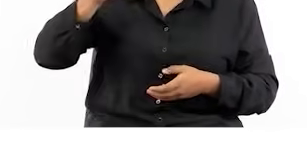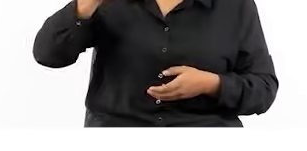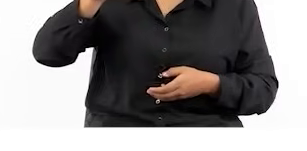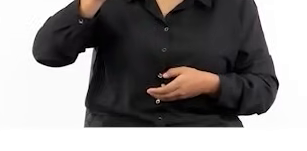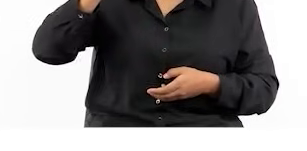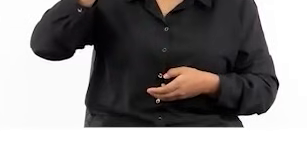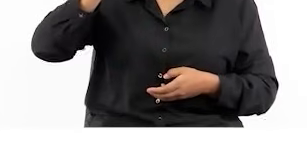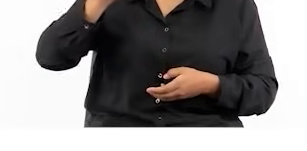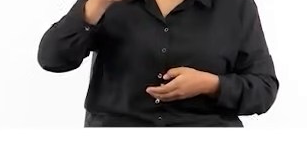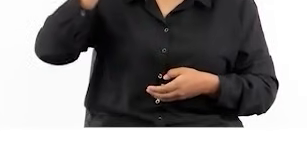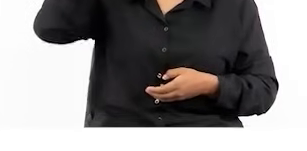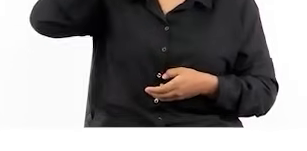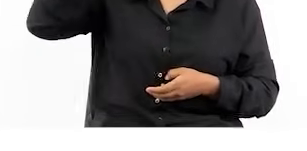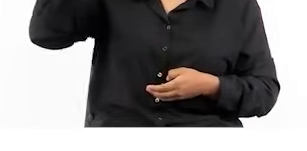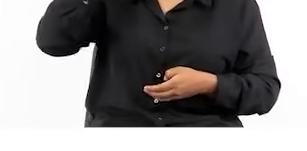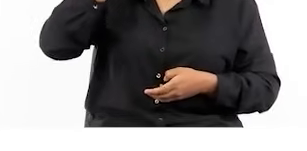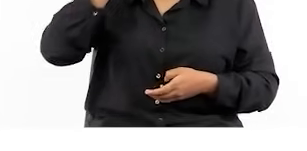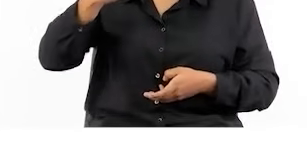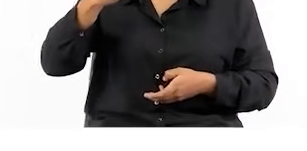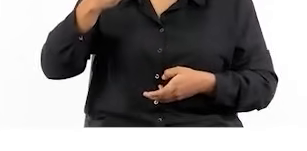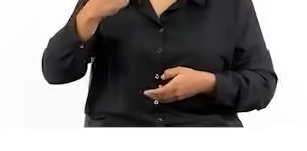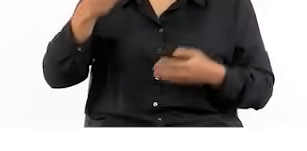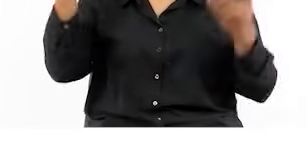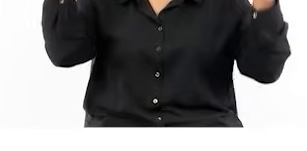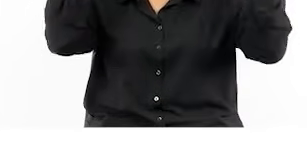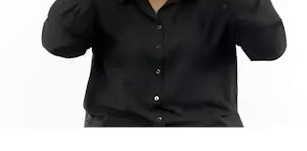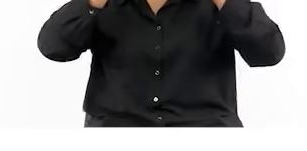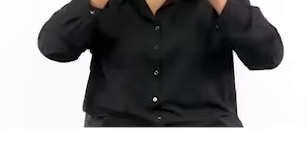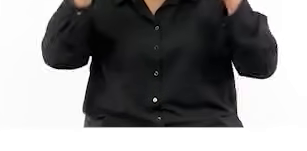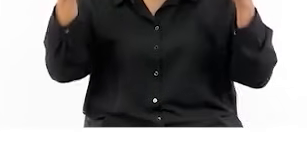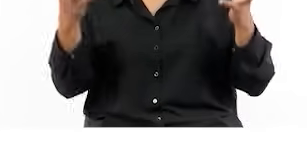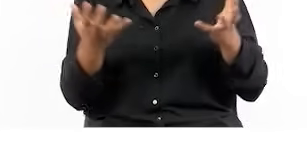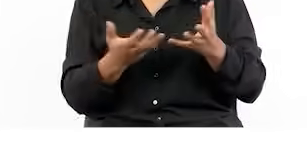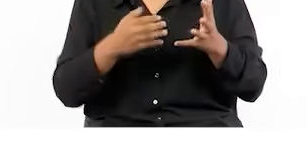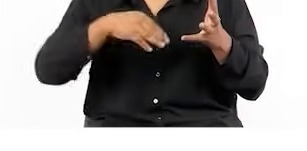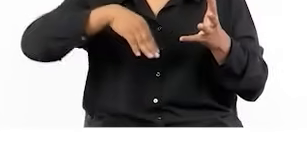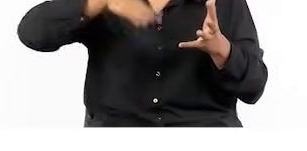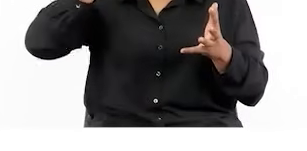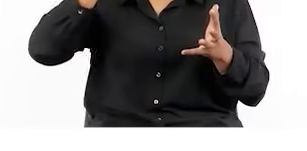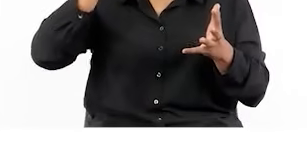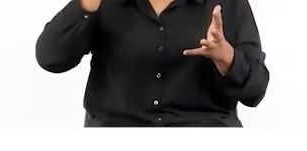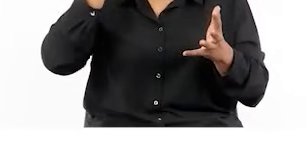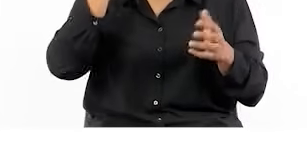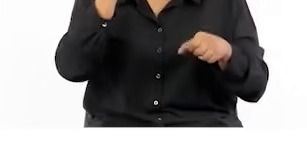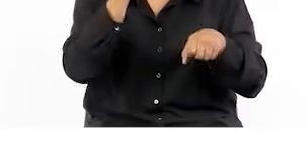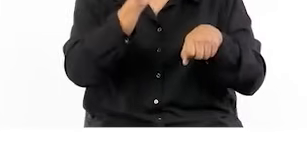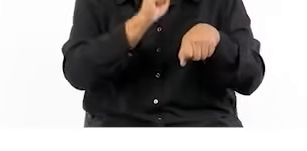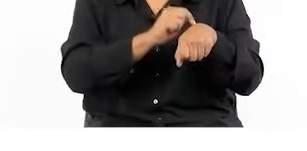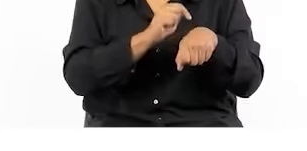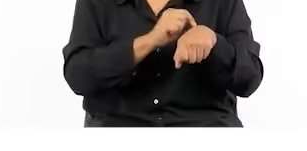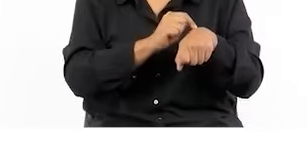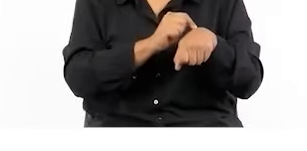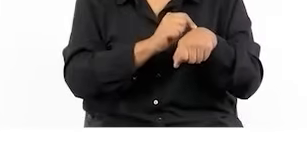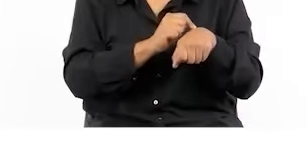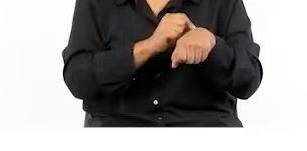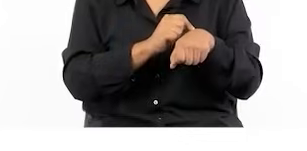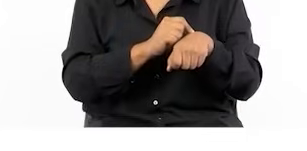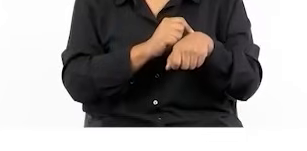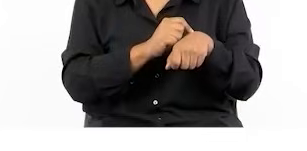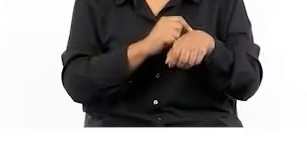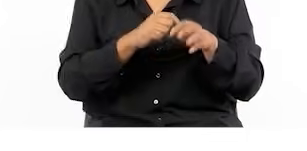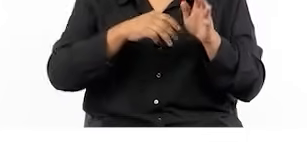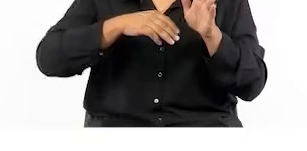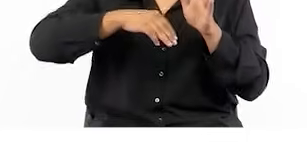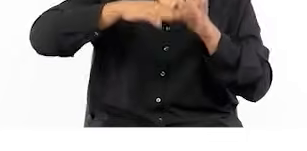interacción. Los eclipses lunares son más visibles debido a que la sombra que proyecta la Tierra es mayor. Así